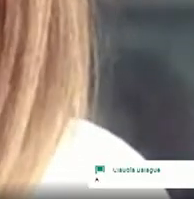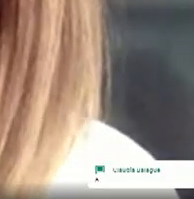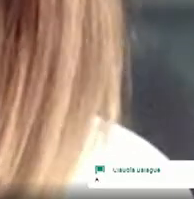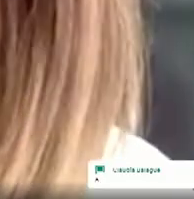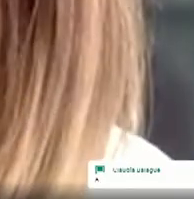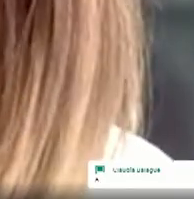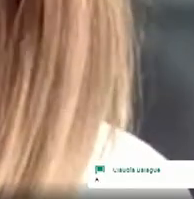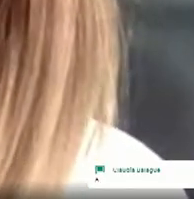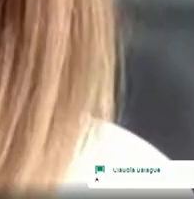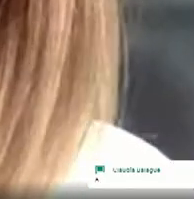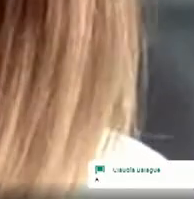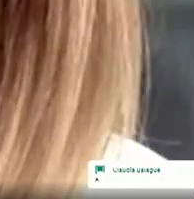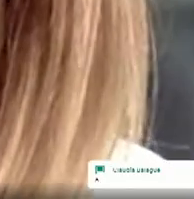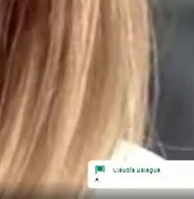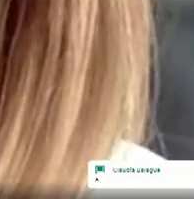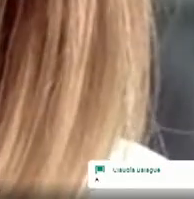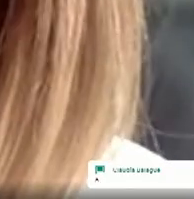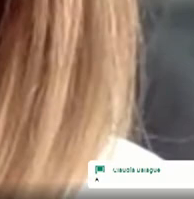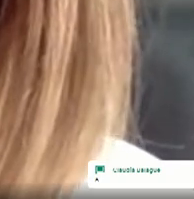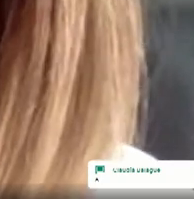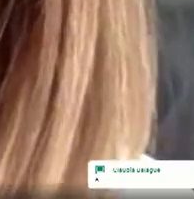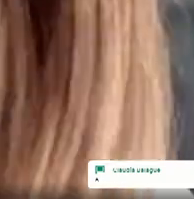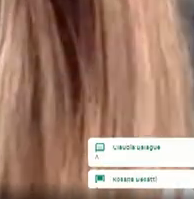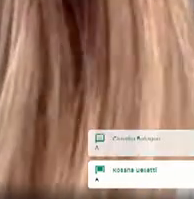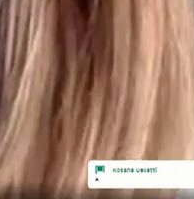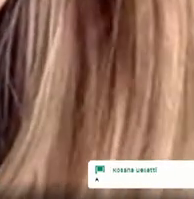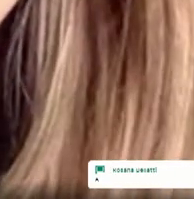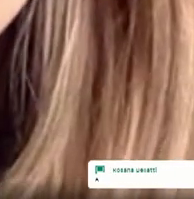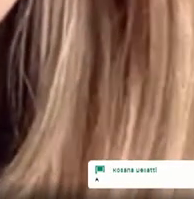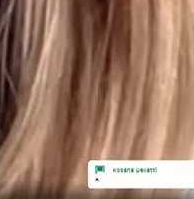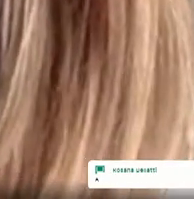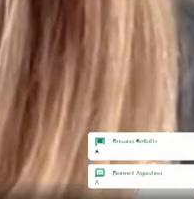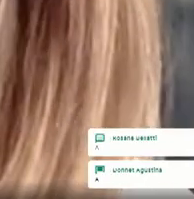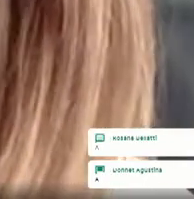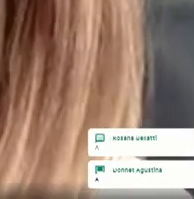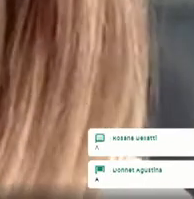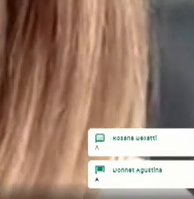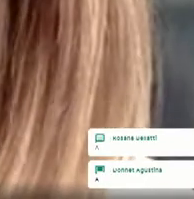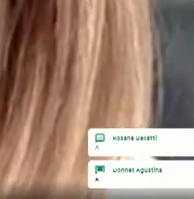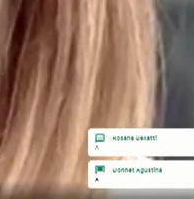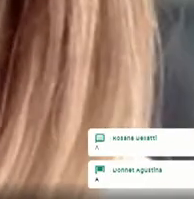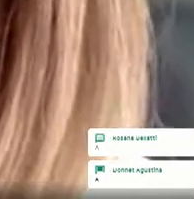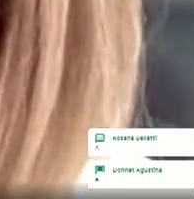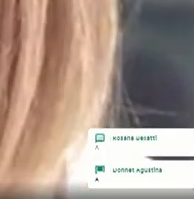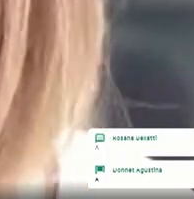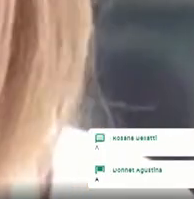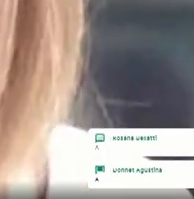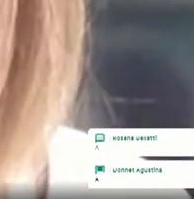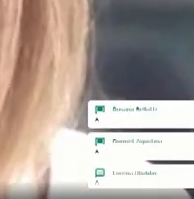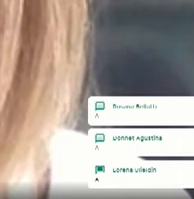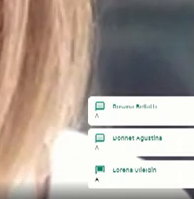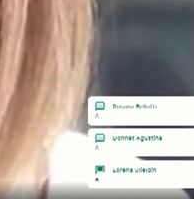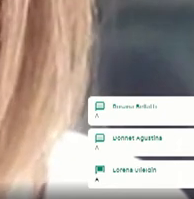porque como fueron relatados los hechos en la declaración nos fueron correctos la policía ayer no rodeó